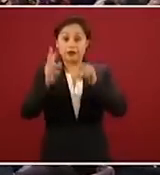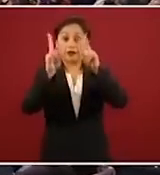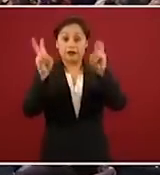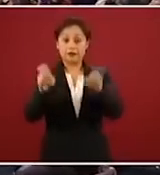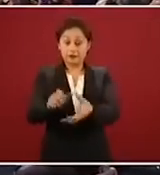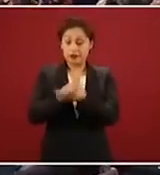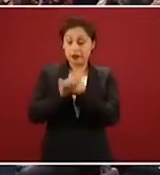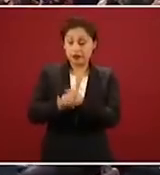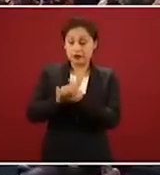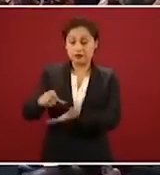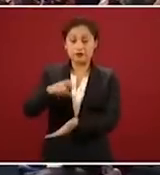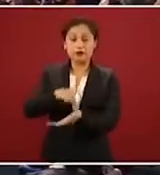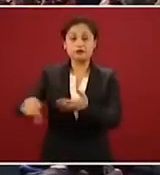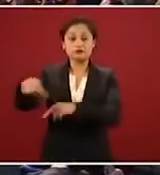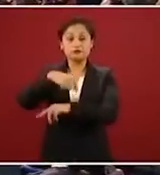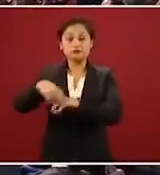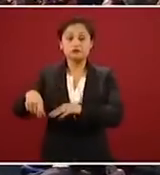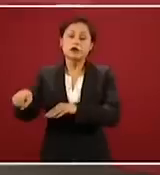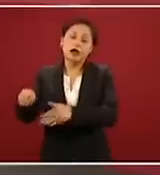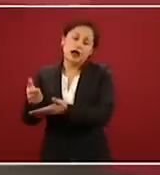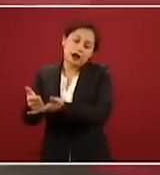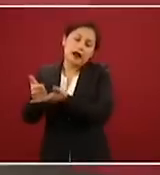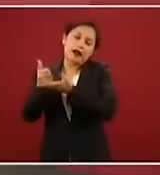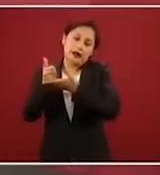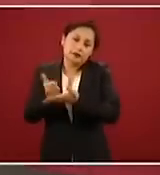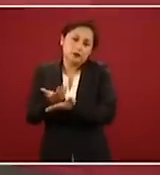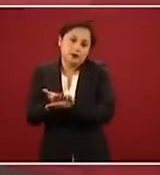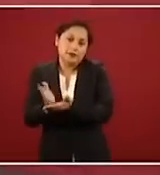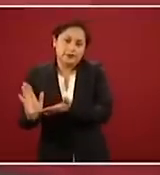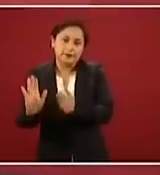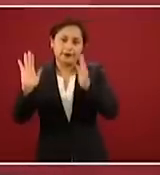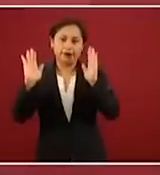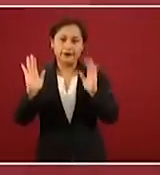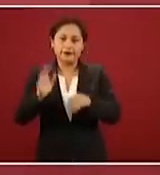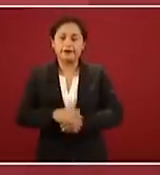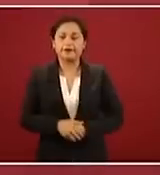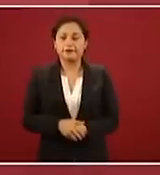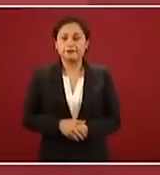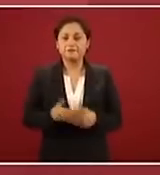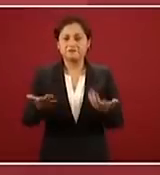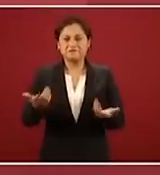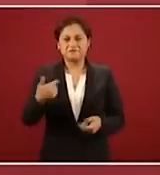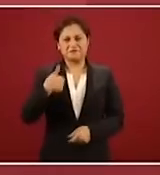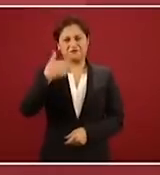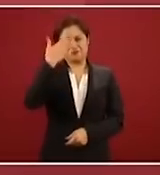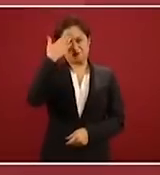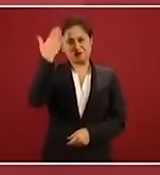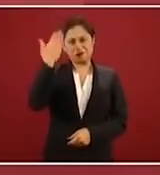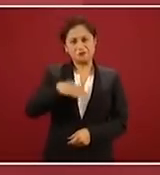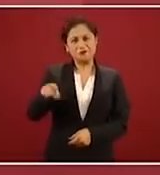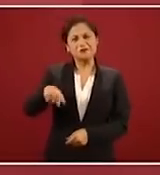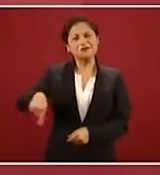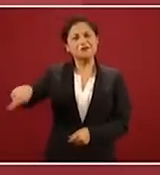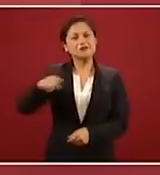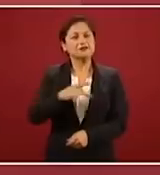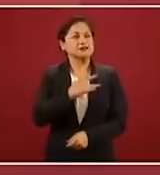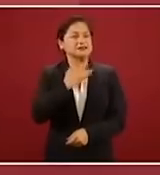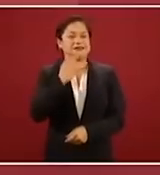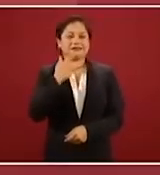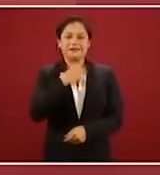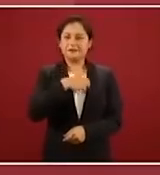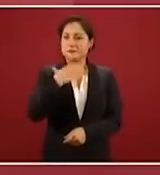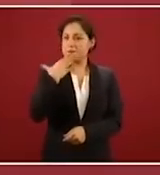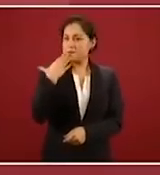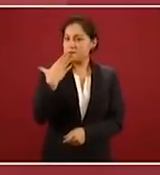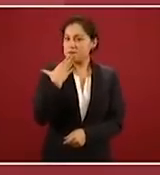complementaria, que yo estoy seguro también los hace sentir muy bien, como a todos, cuando